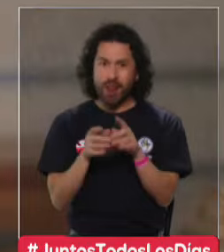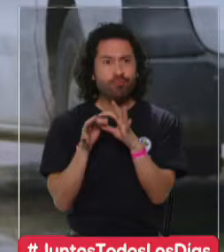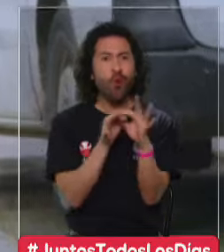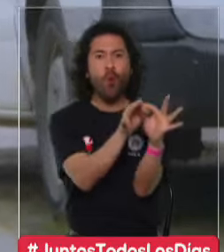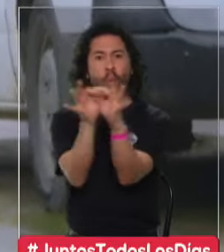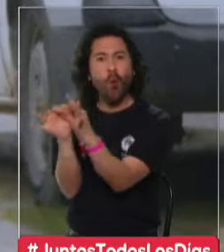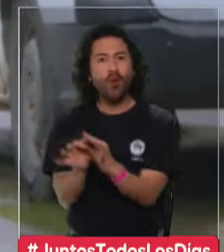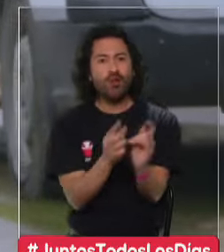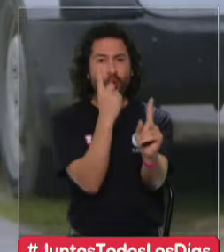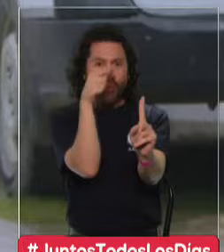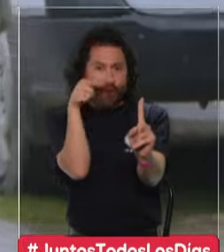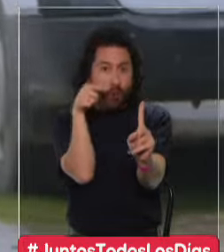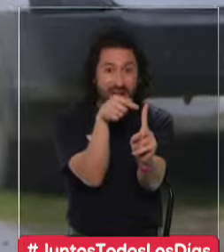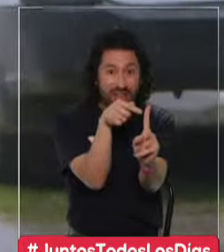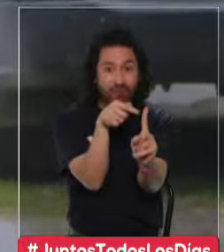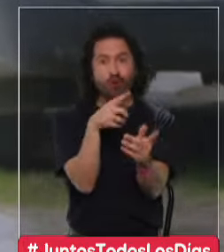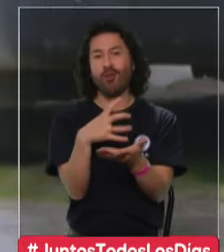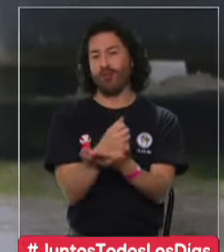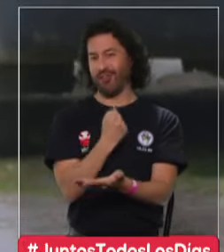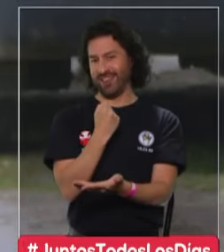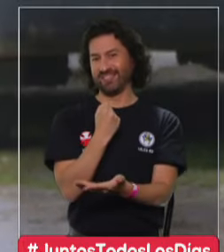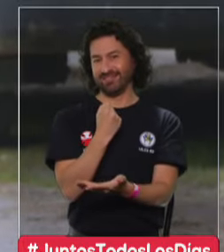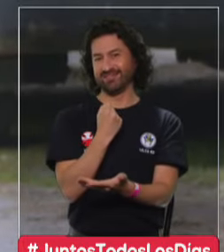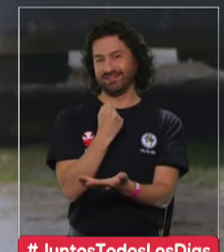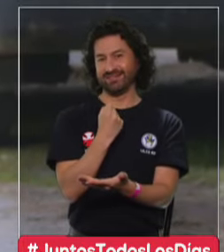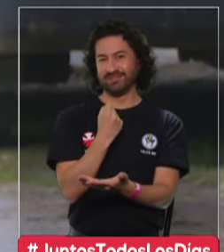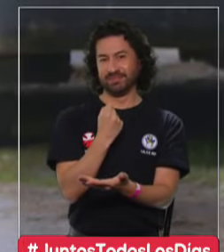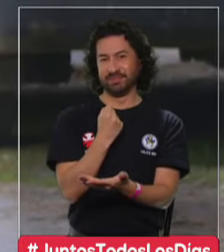solo objetivo, lo logramos.